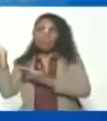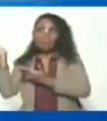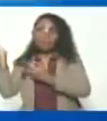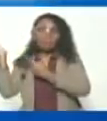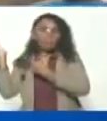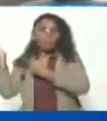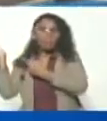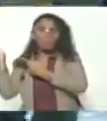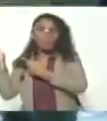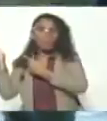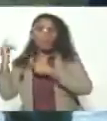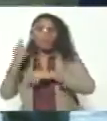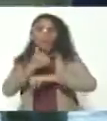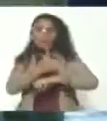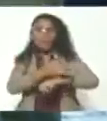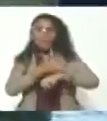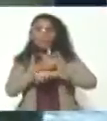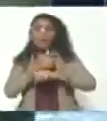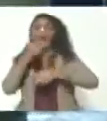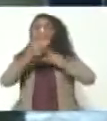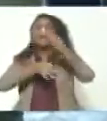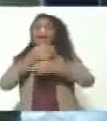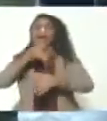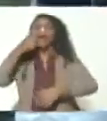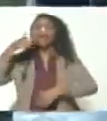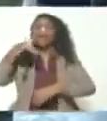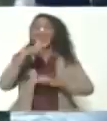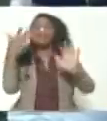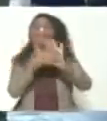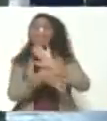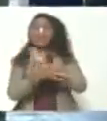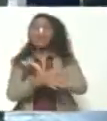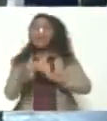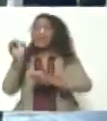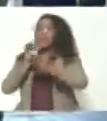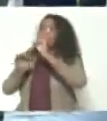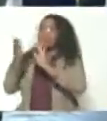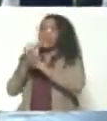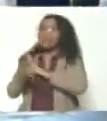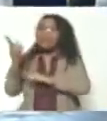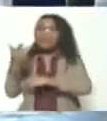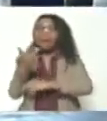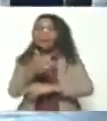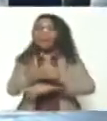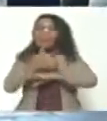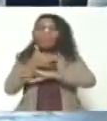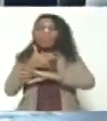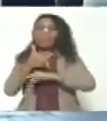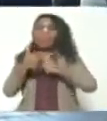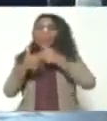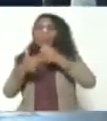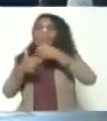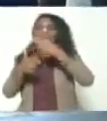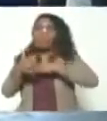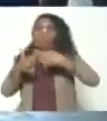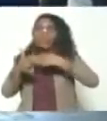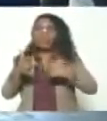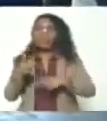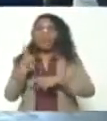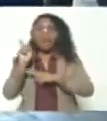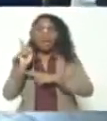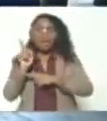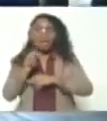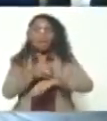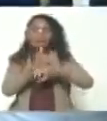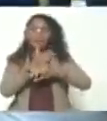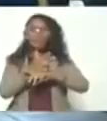Precisamente. Esta arma, vamos a explicarle a nuestro pueblo, Godoy. ¿Qué me puedes decir de esta arma? Ponte el micrófono bien cerca. Bueno, mi comandante jefe, esta es un arma